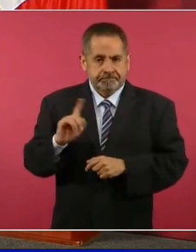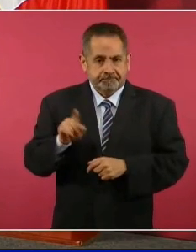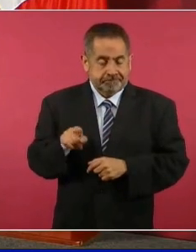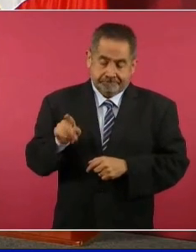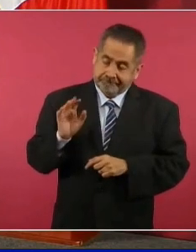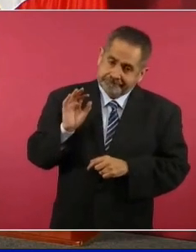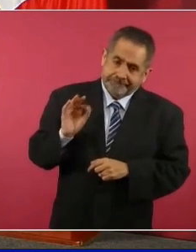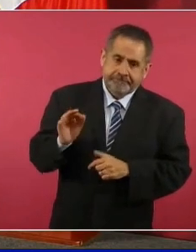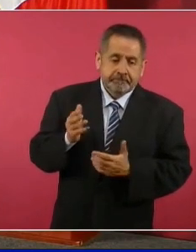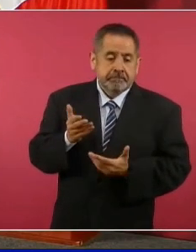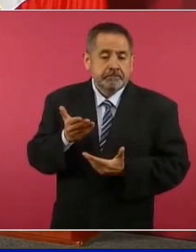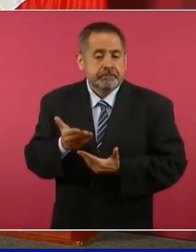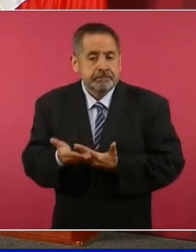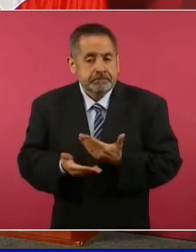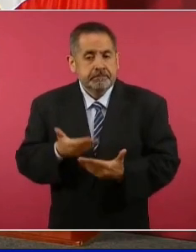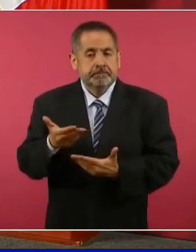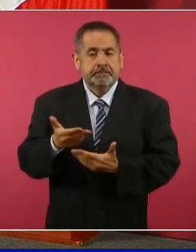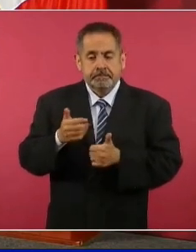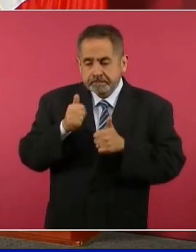es servir